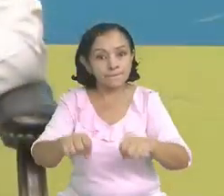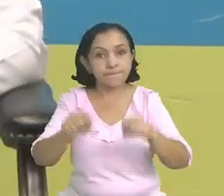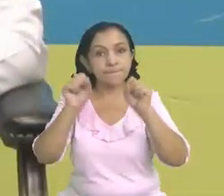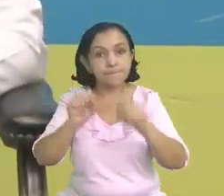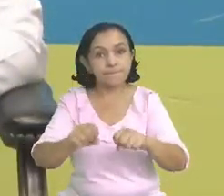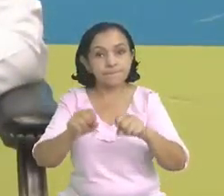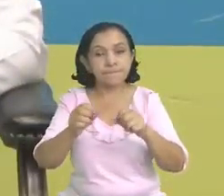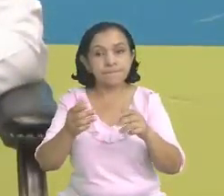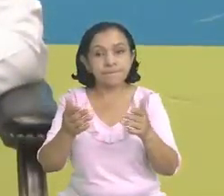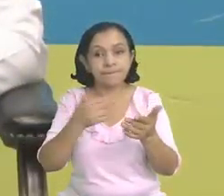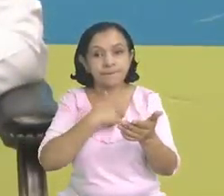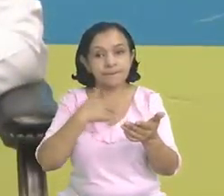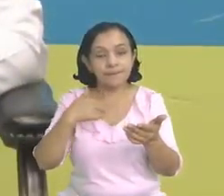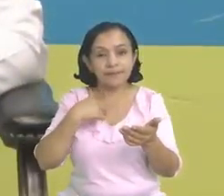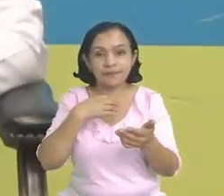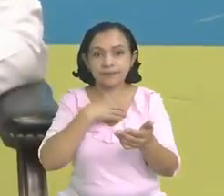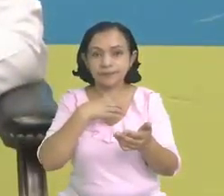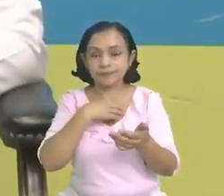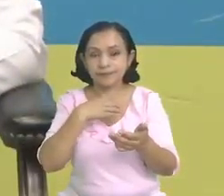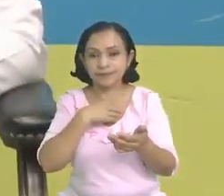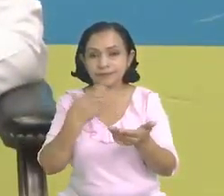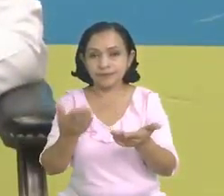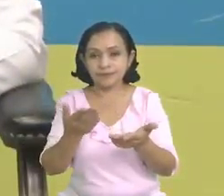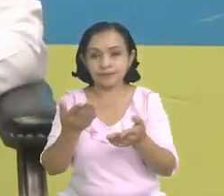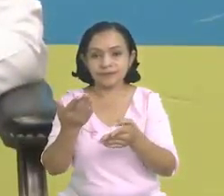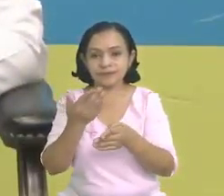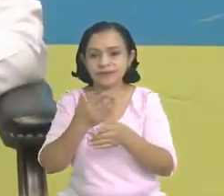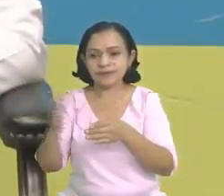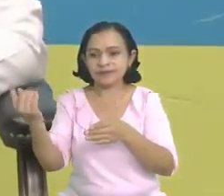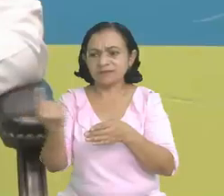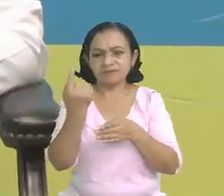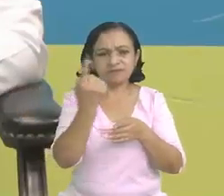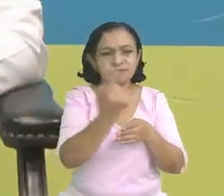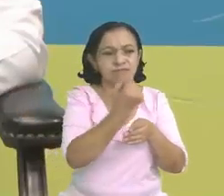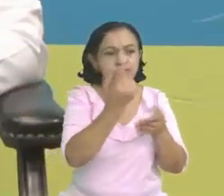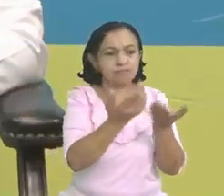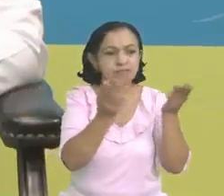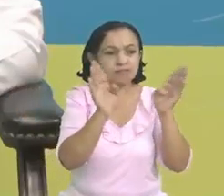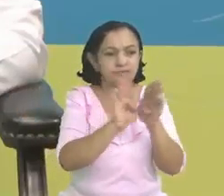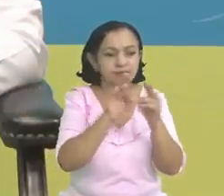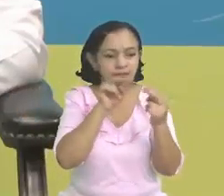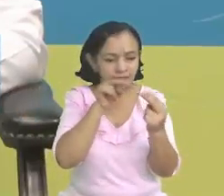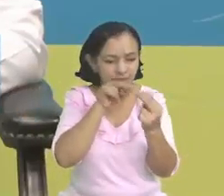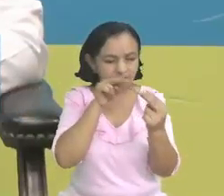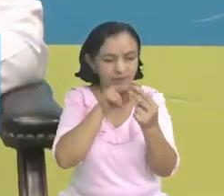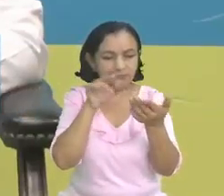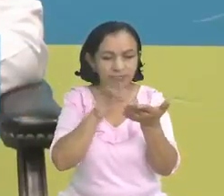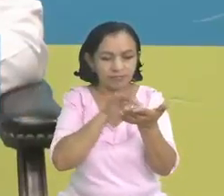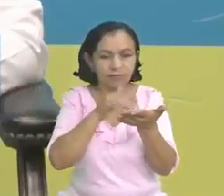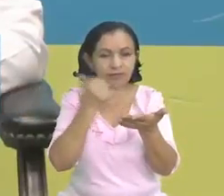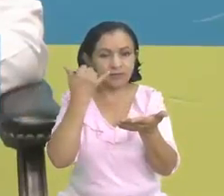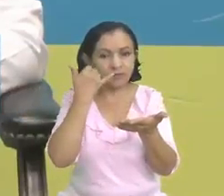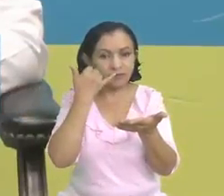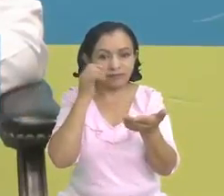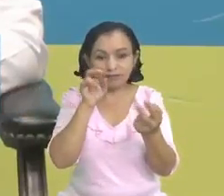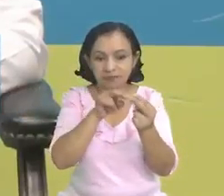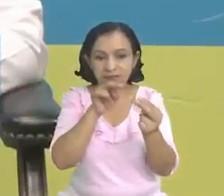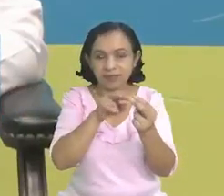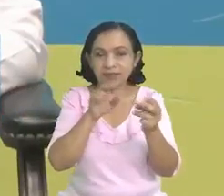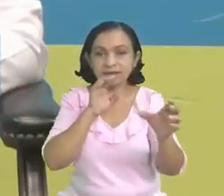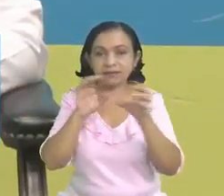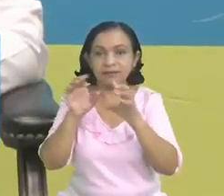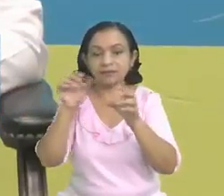una intromisión en uno mismo donde te aparta de lo que significa el contacto social, el contacto o la